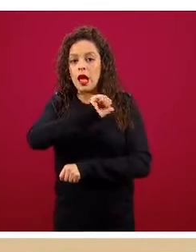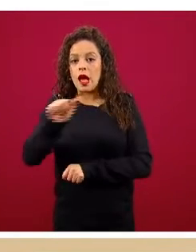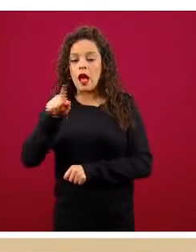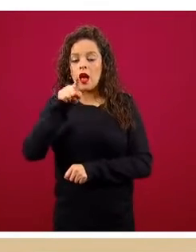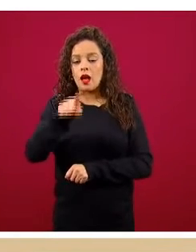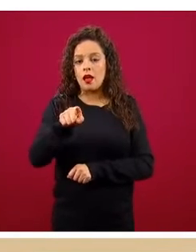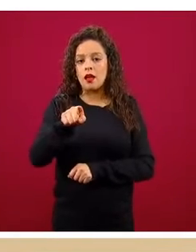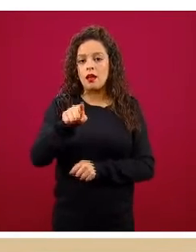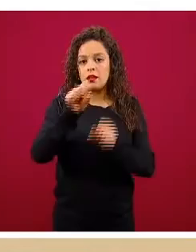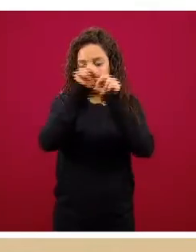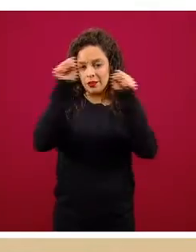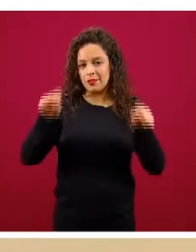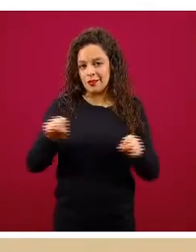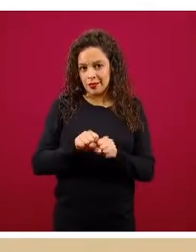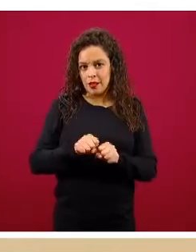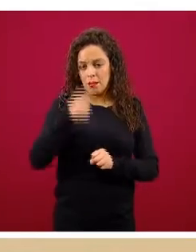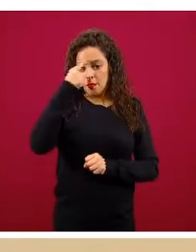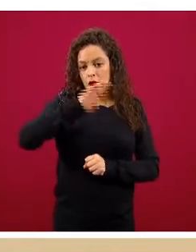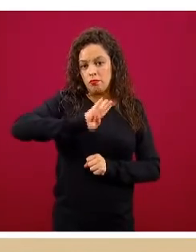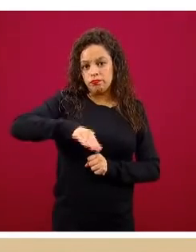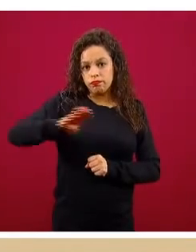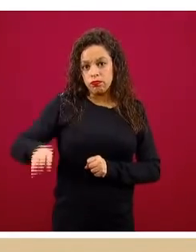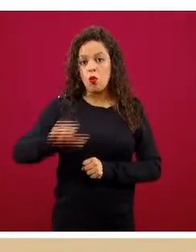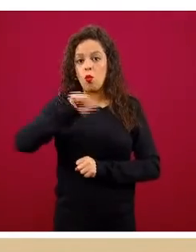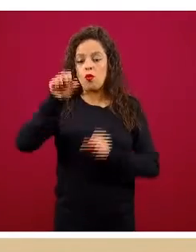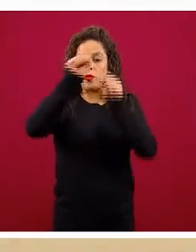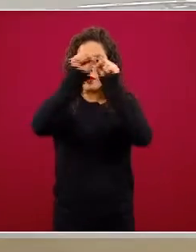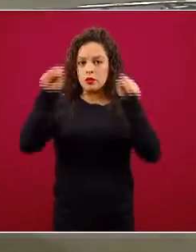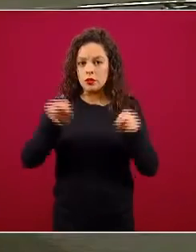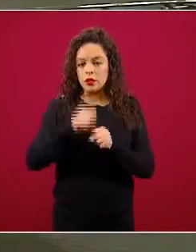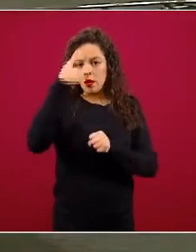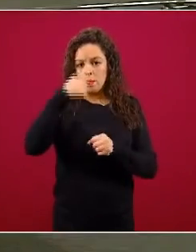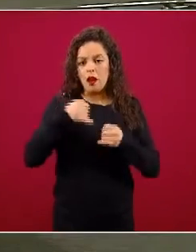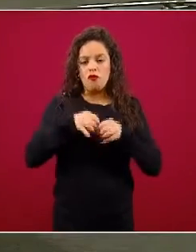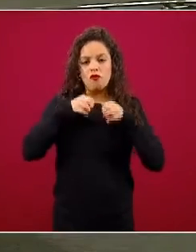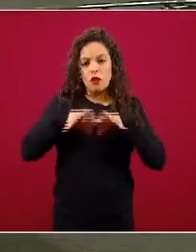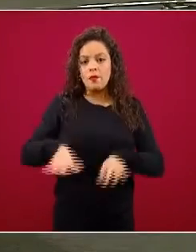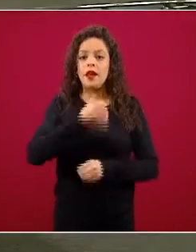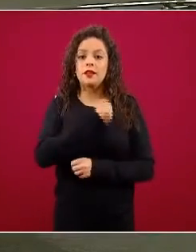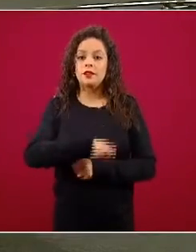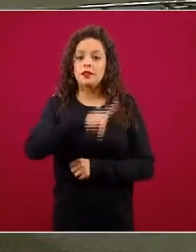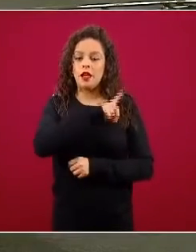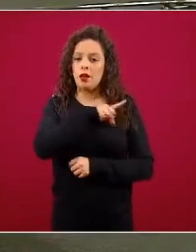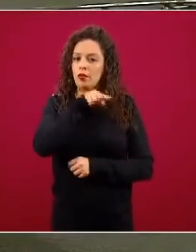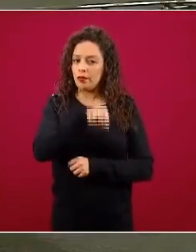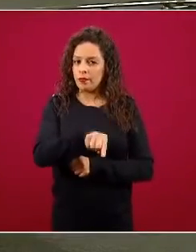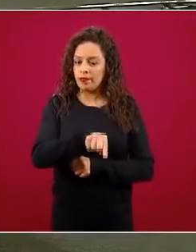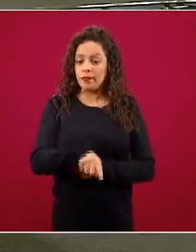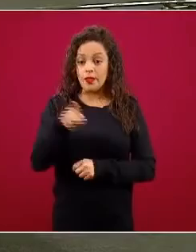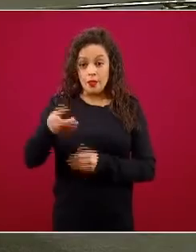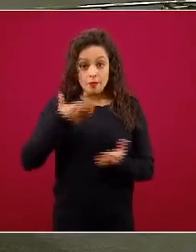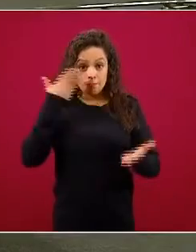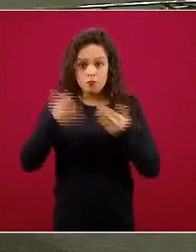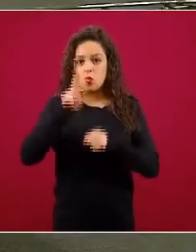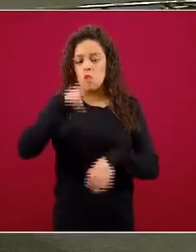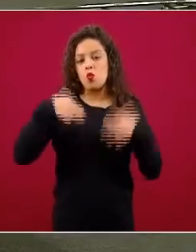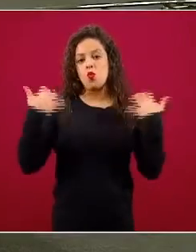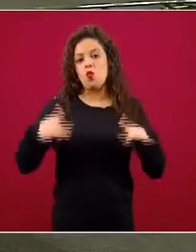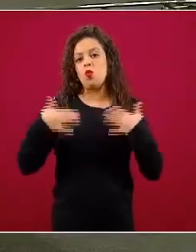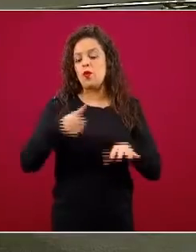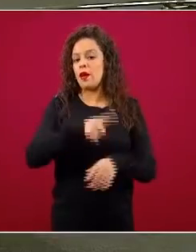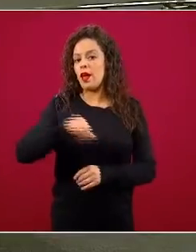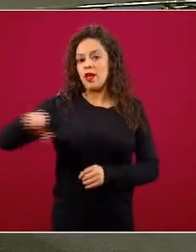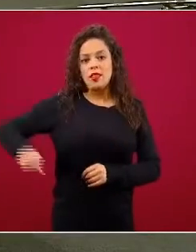Sistema Nacional de Información en Salud. Y básicamente la conclusión del estudio es sumamente interesante,